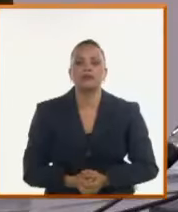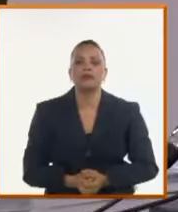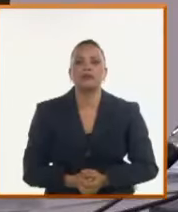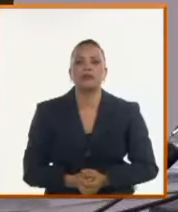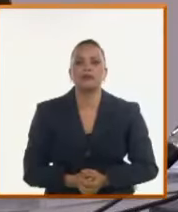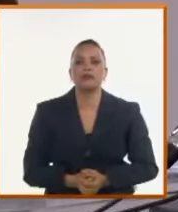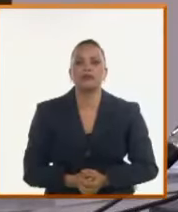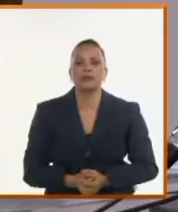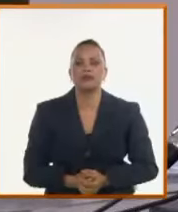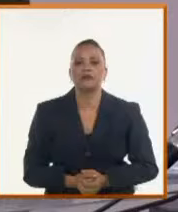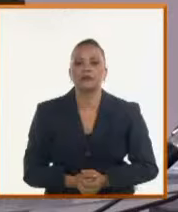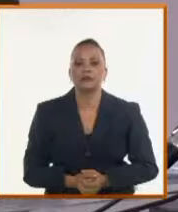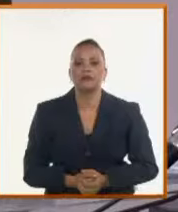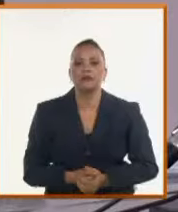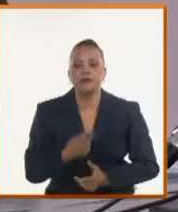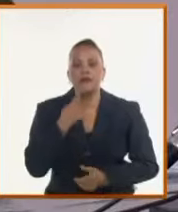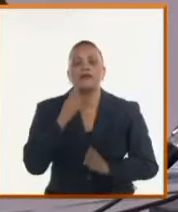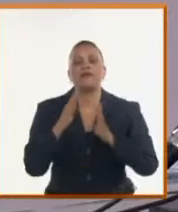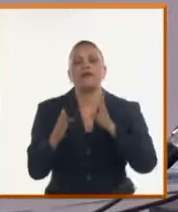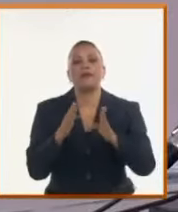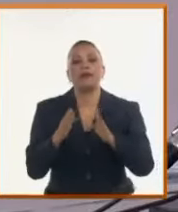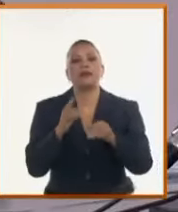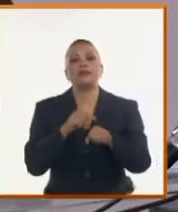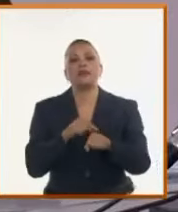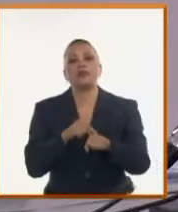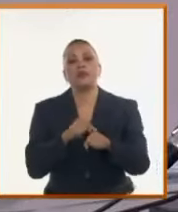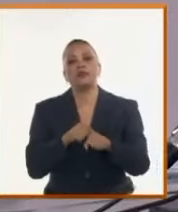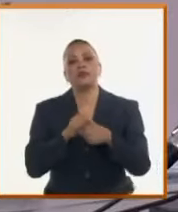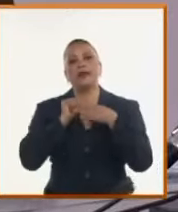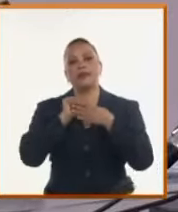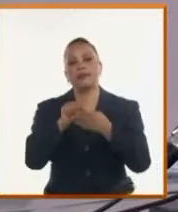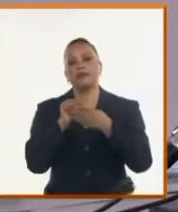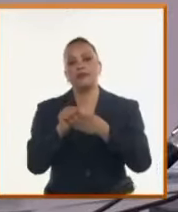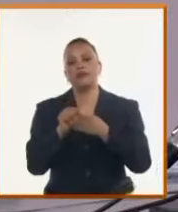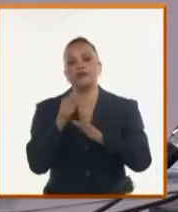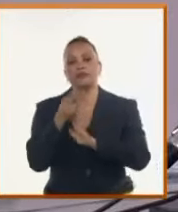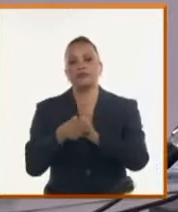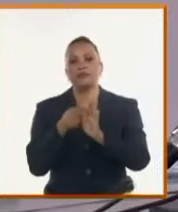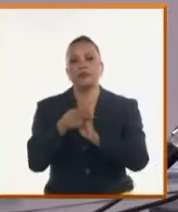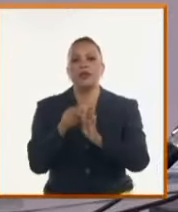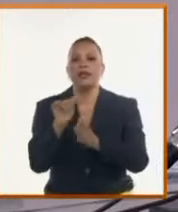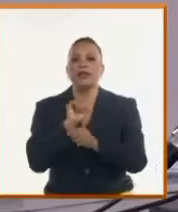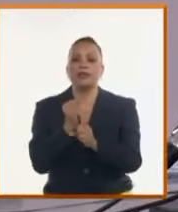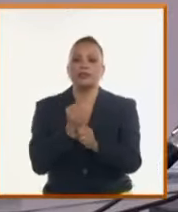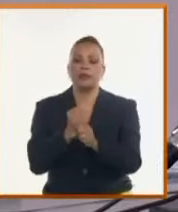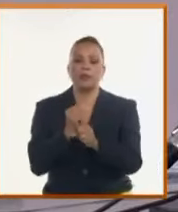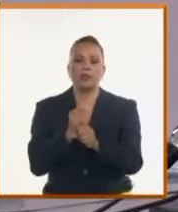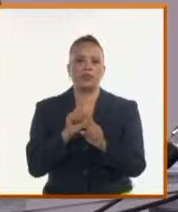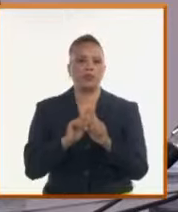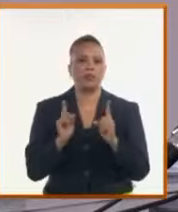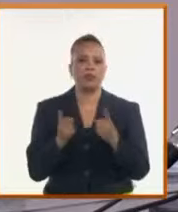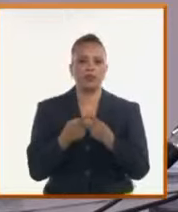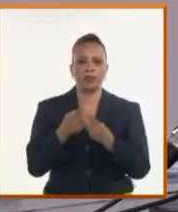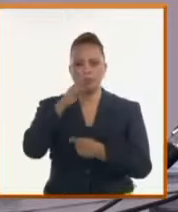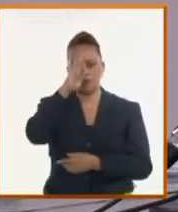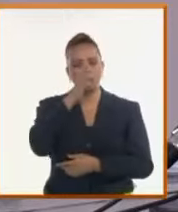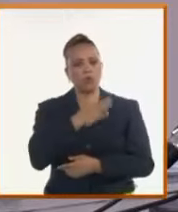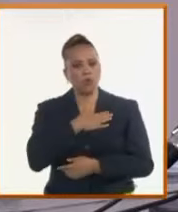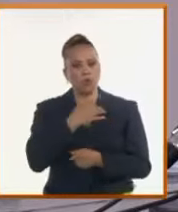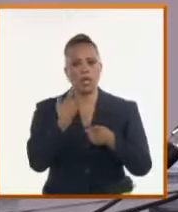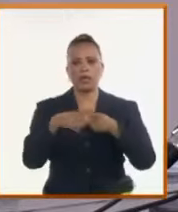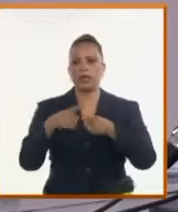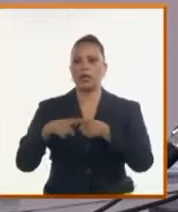esa de esas circunstancias en las que ha estado el servicio de ferrocarriles como el transporte en general en el país recursos